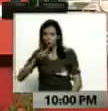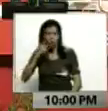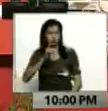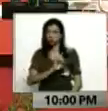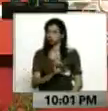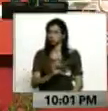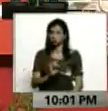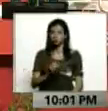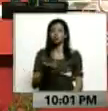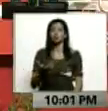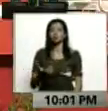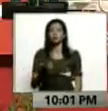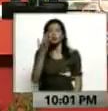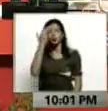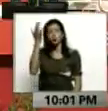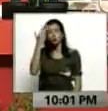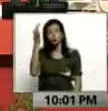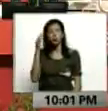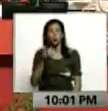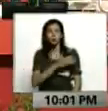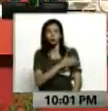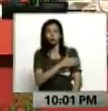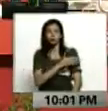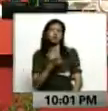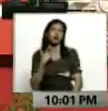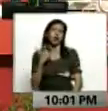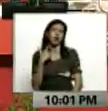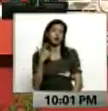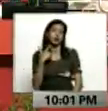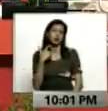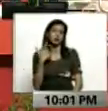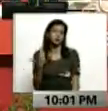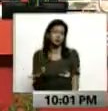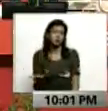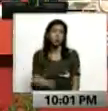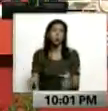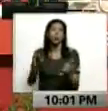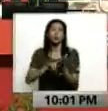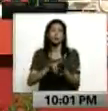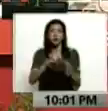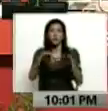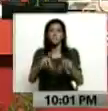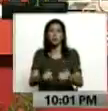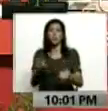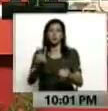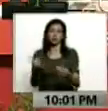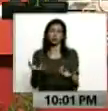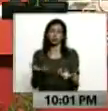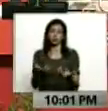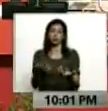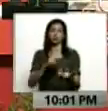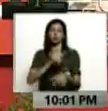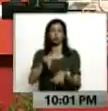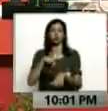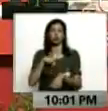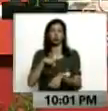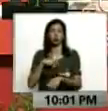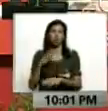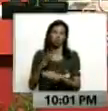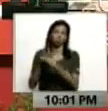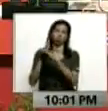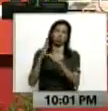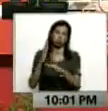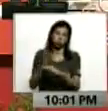cualquier cosa menos hacer política claro el sueño de esa derecha esa vieja burguesía venezolana es volver a apoderarse de Venezuela y nosotros